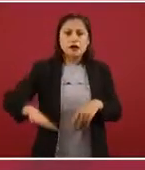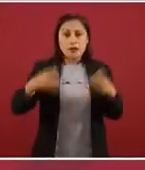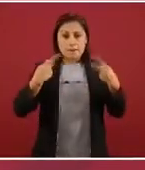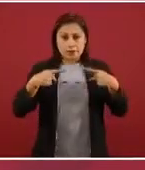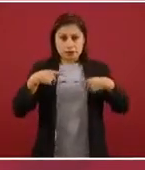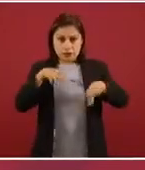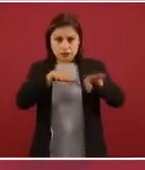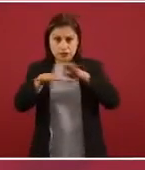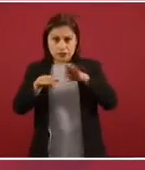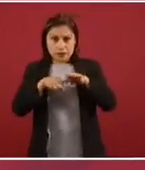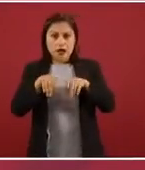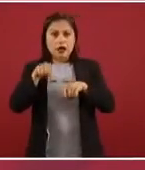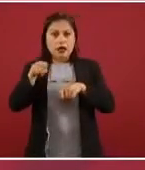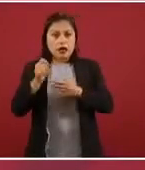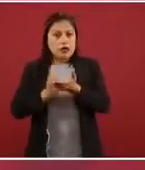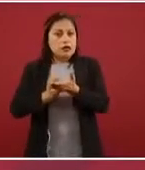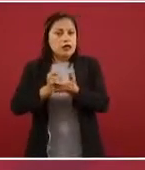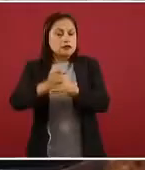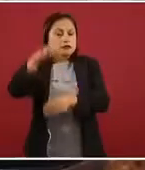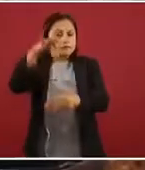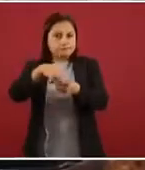Entonces,